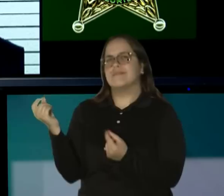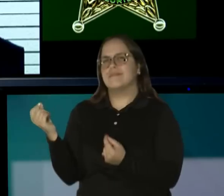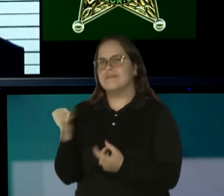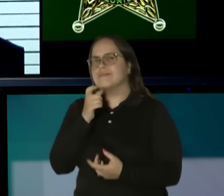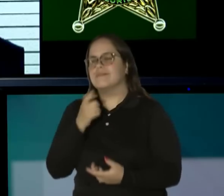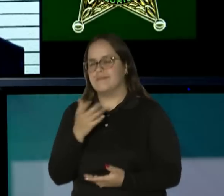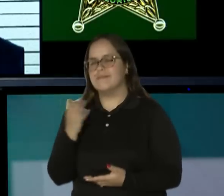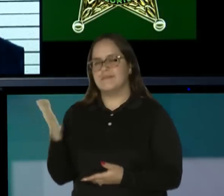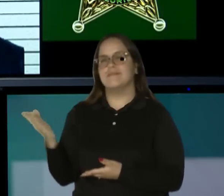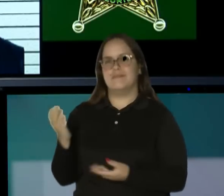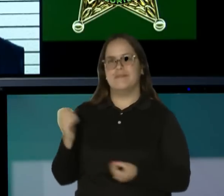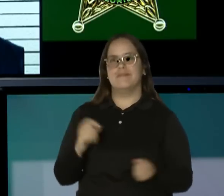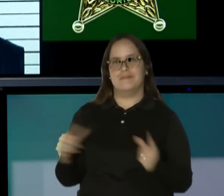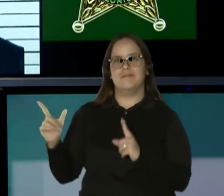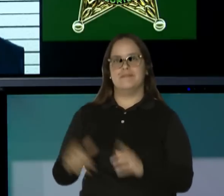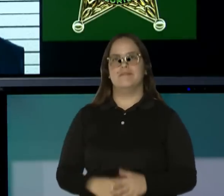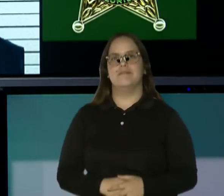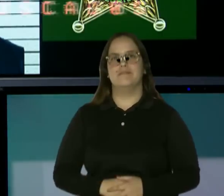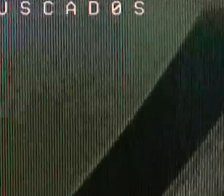Adelante, sheriff Marcos López.